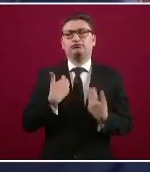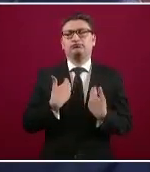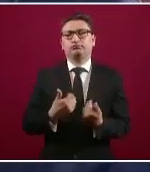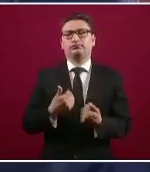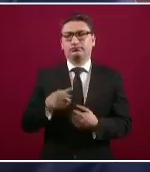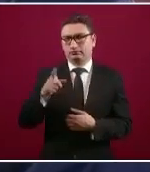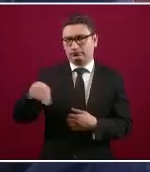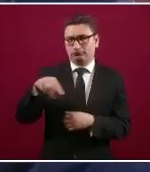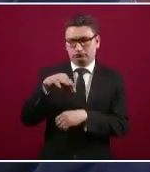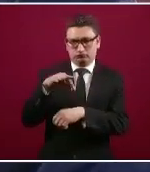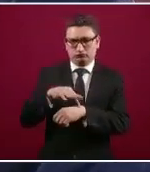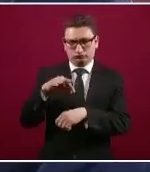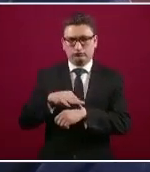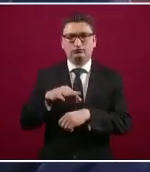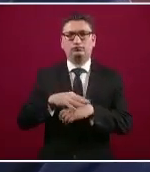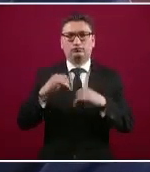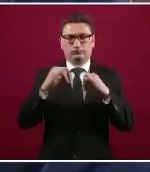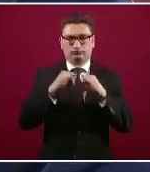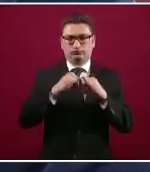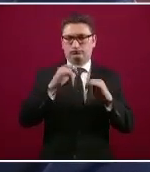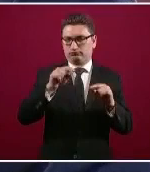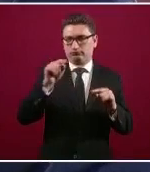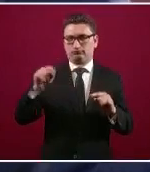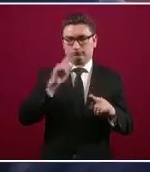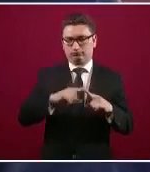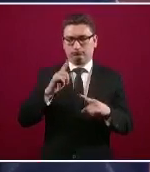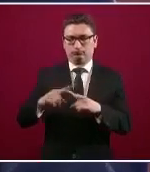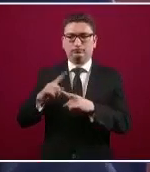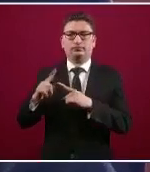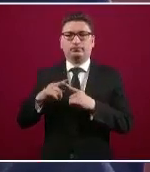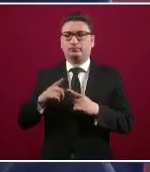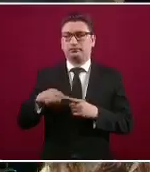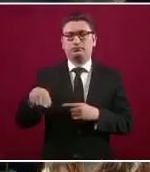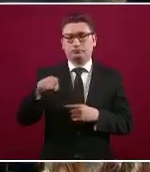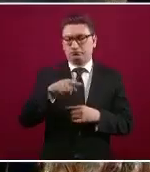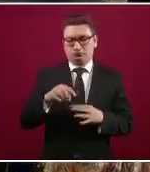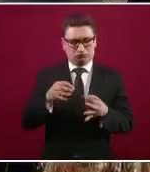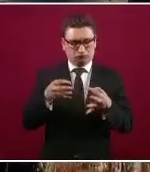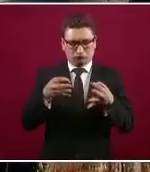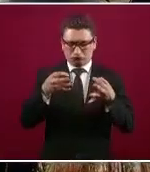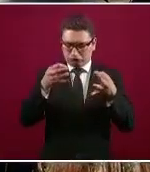los médicos de los institutos, son de primera,